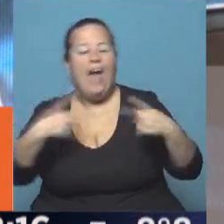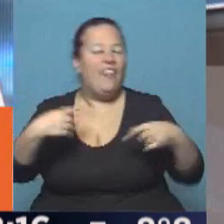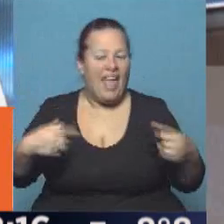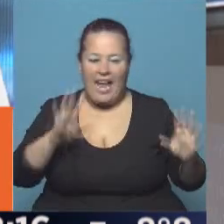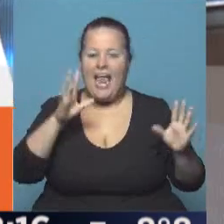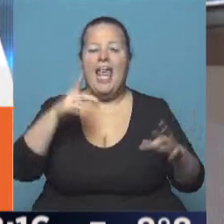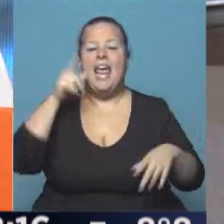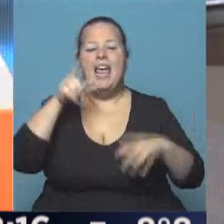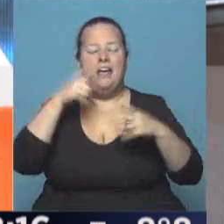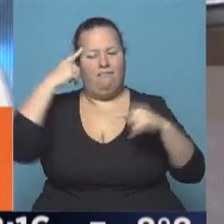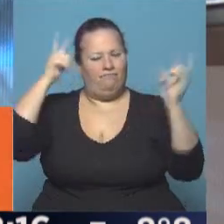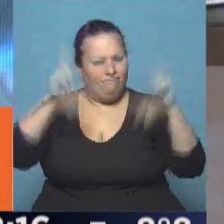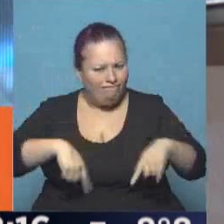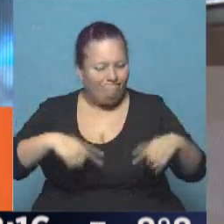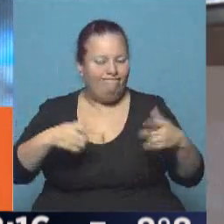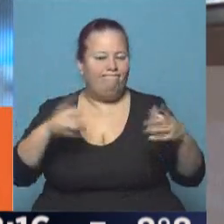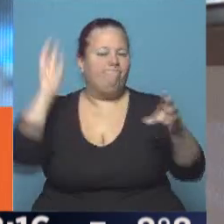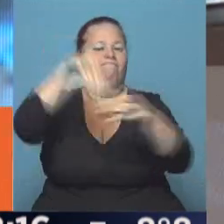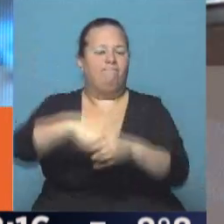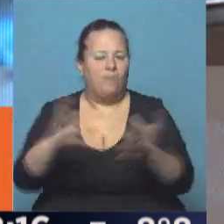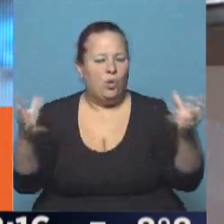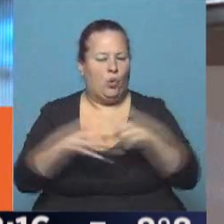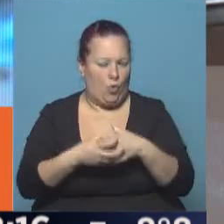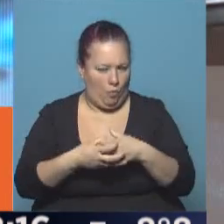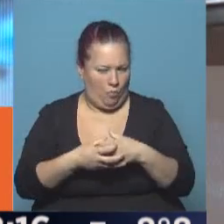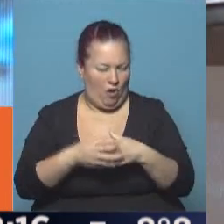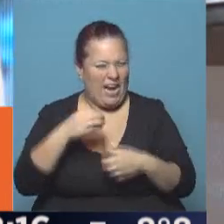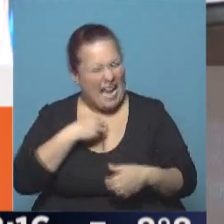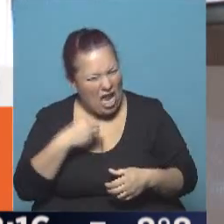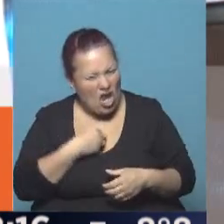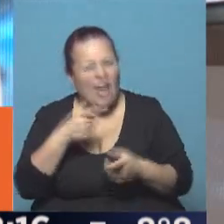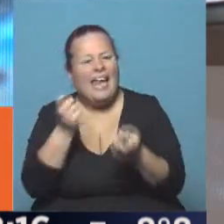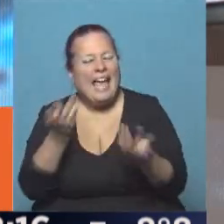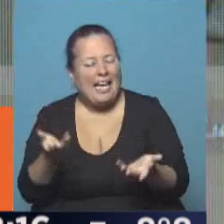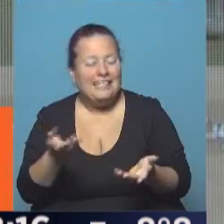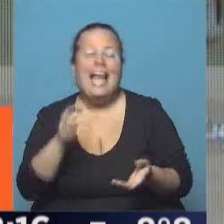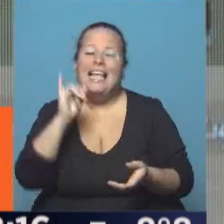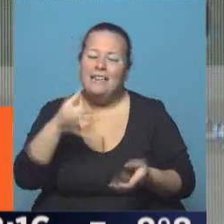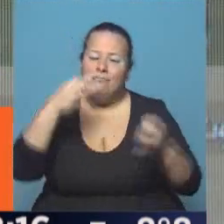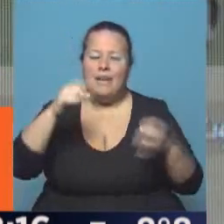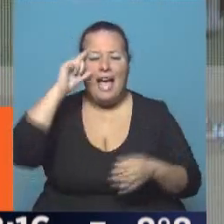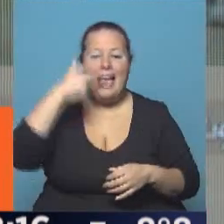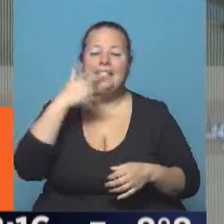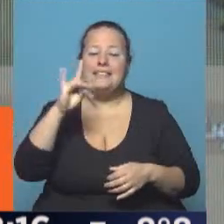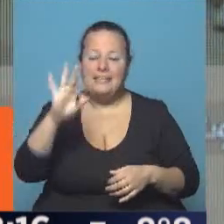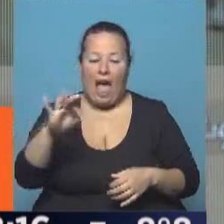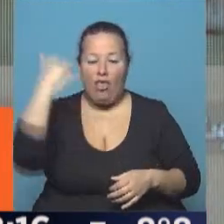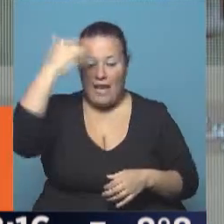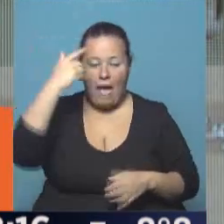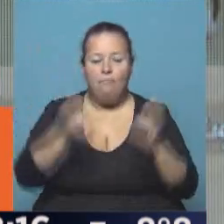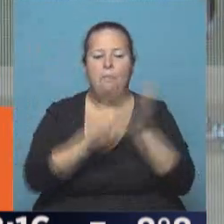las almas desequilibradas que se suman a esta religión, ¿quiénes son? Sí, en realidad el Estado Islámico surge en